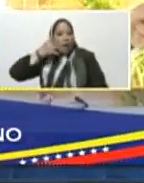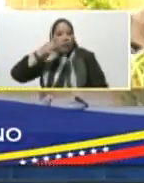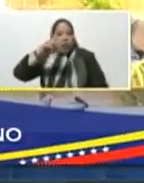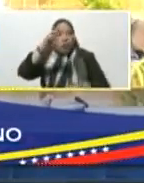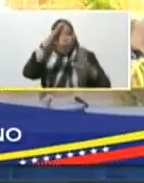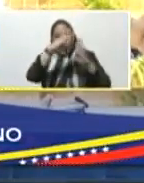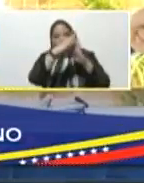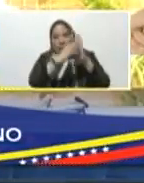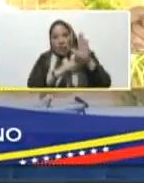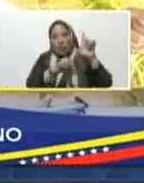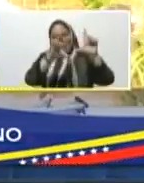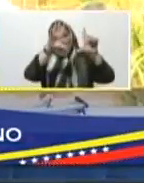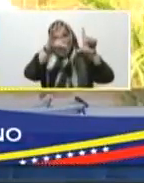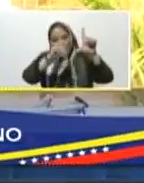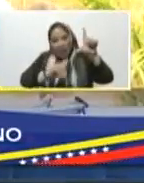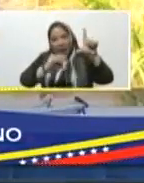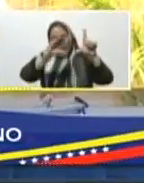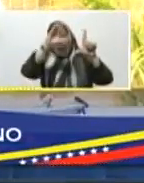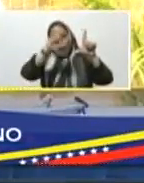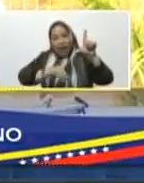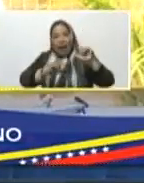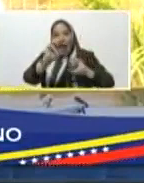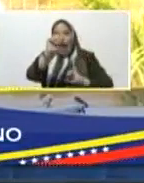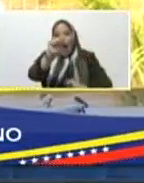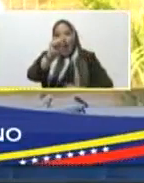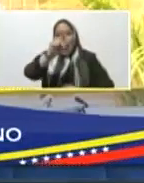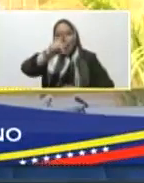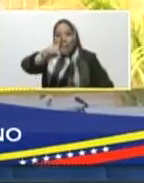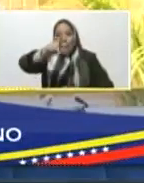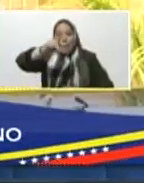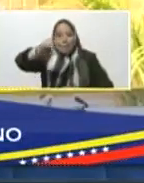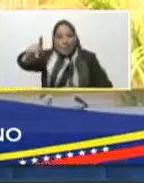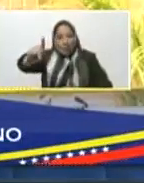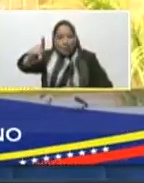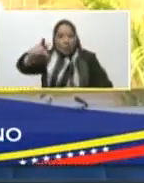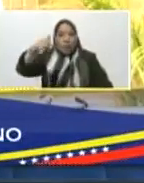le dicen ven IPP.